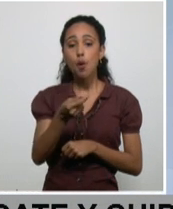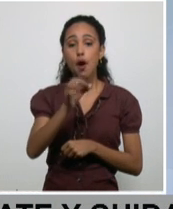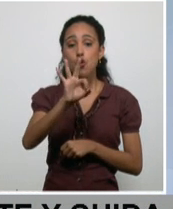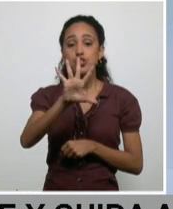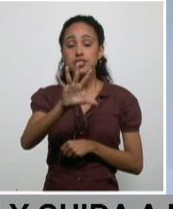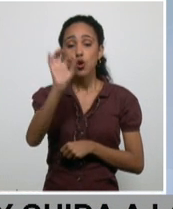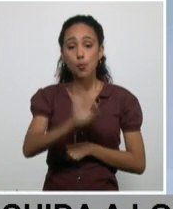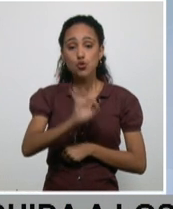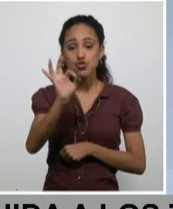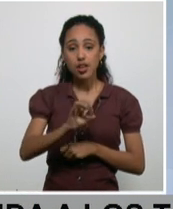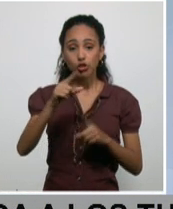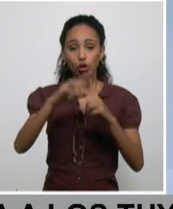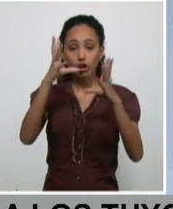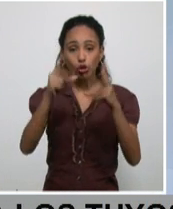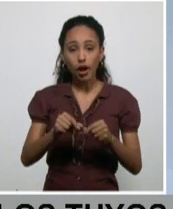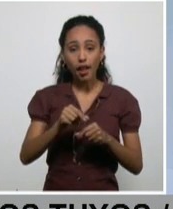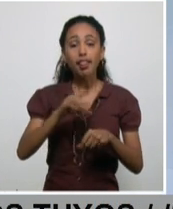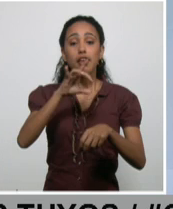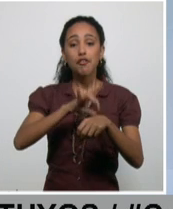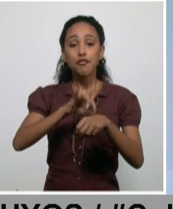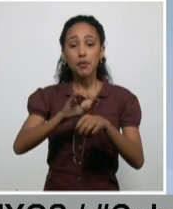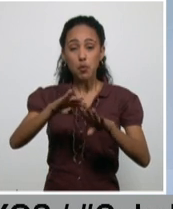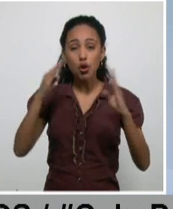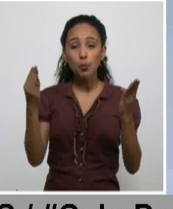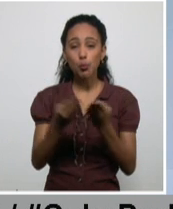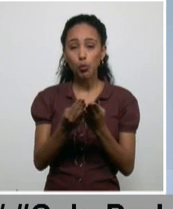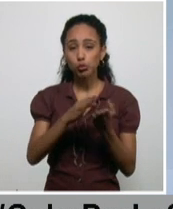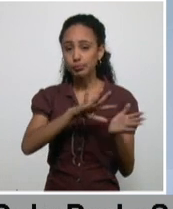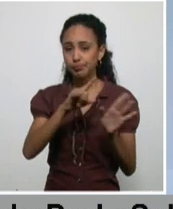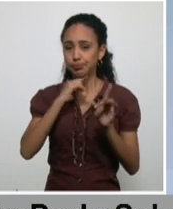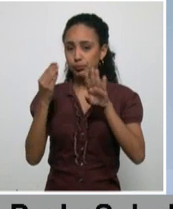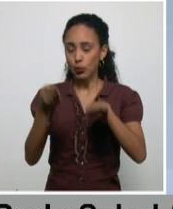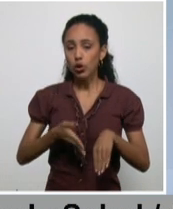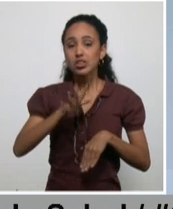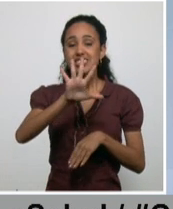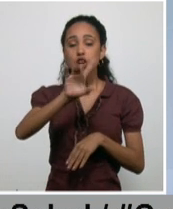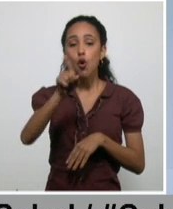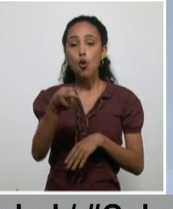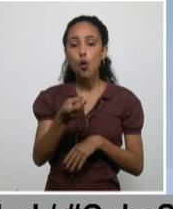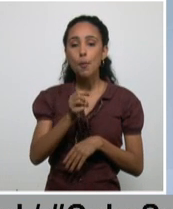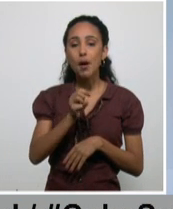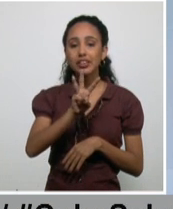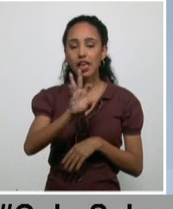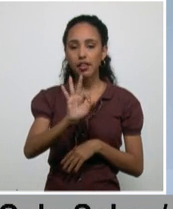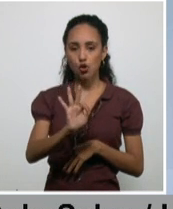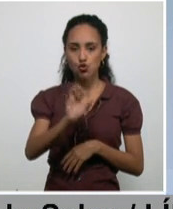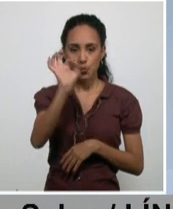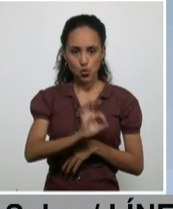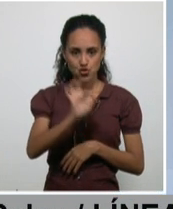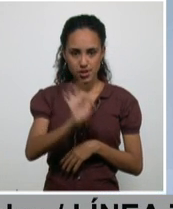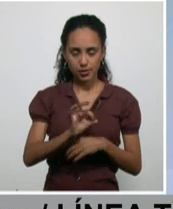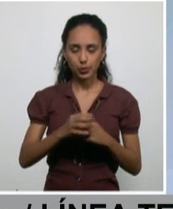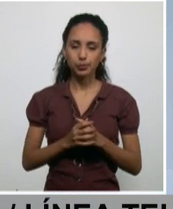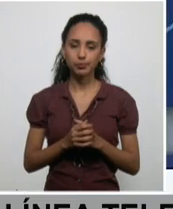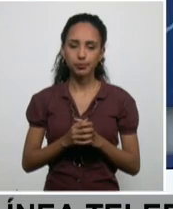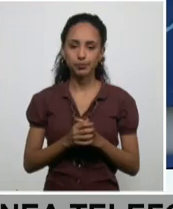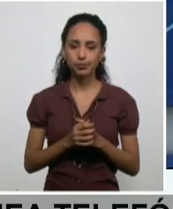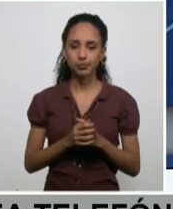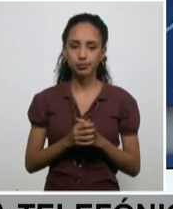38.85% del total de casos en el mundo, para una tasa de letalidad de 5.38%. Entre los temas